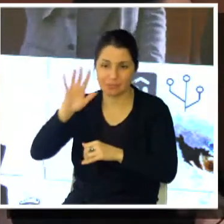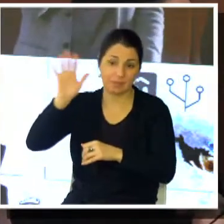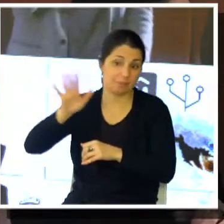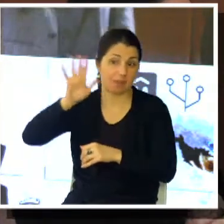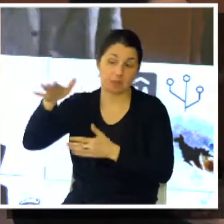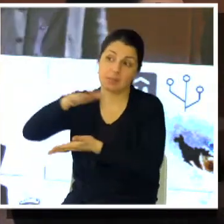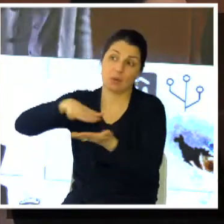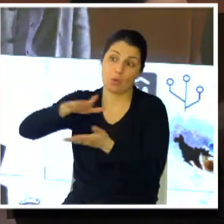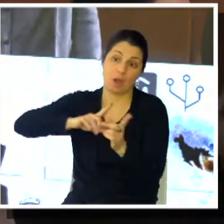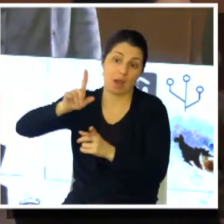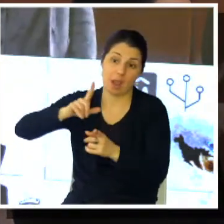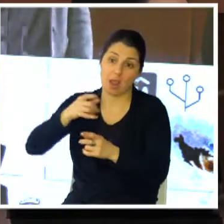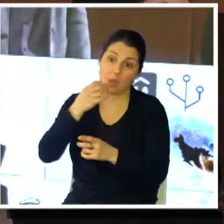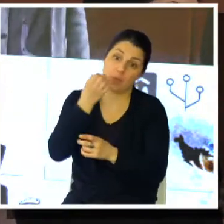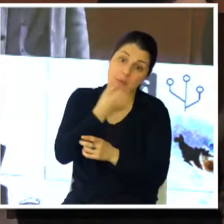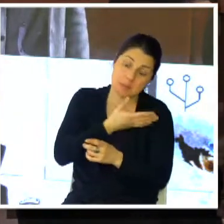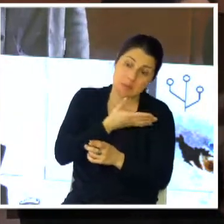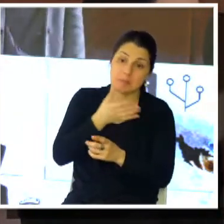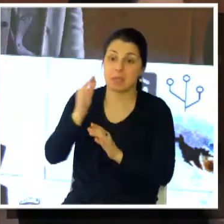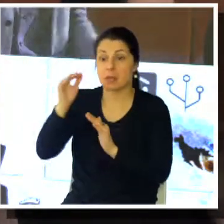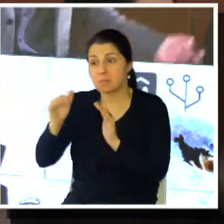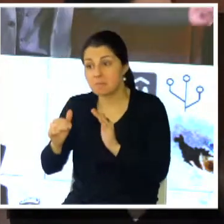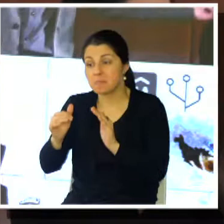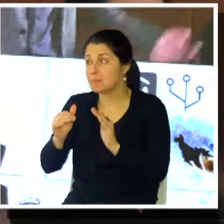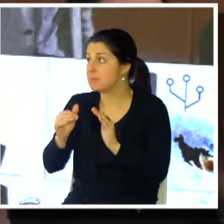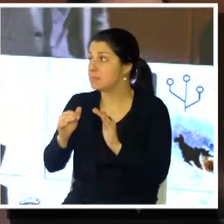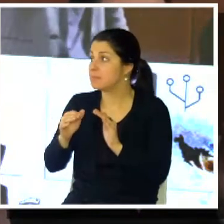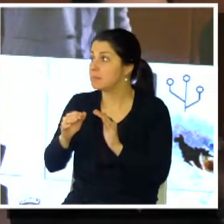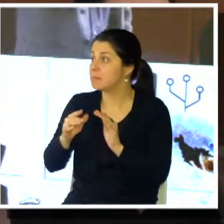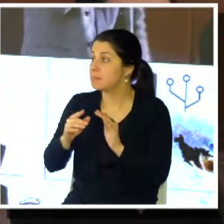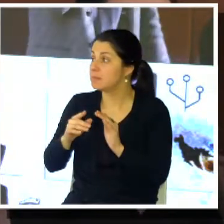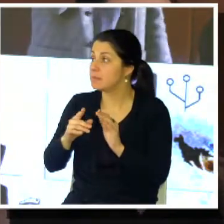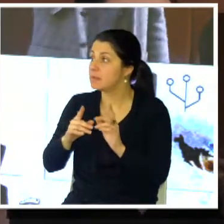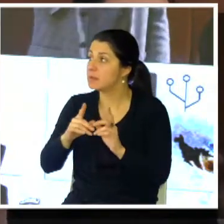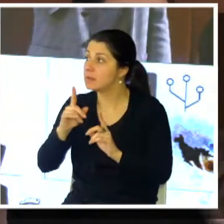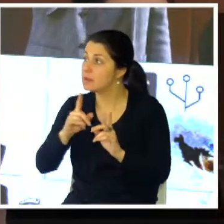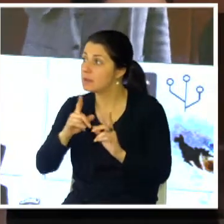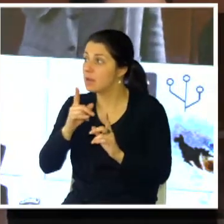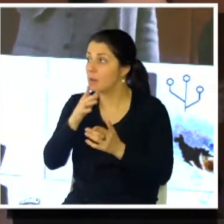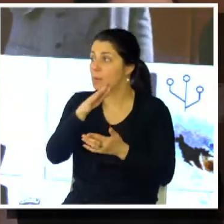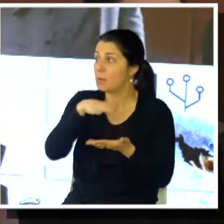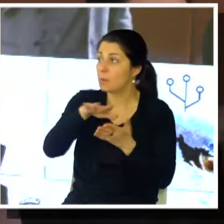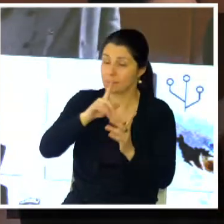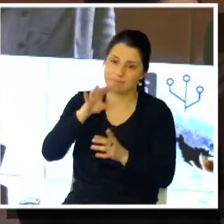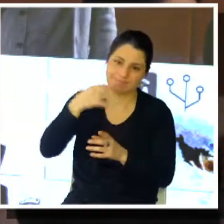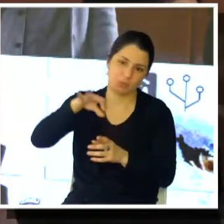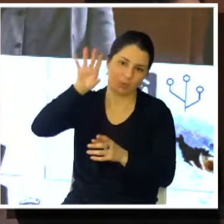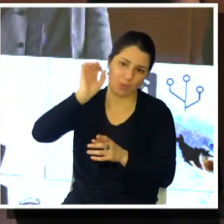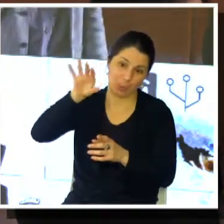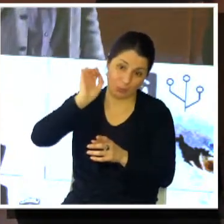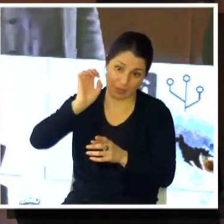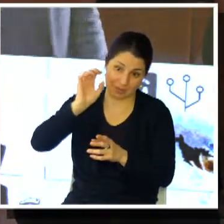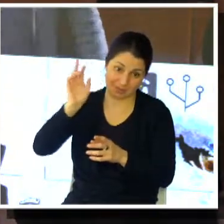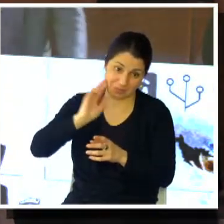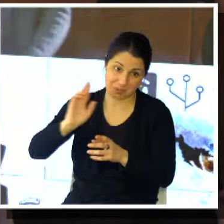capaz que no el mejor. Sí, algún nivel de ruido medio alto seguramente se escuche. Y